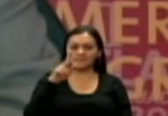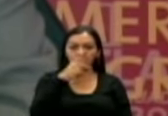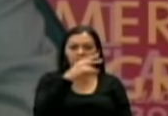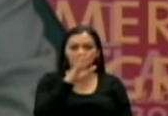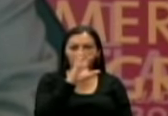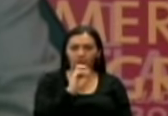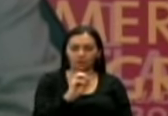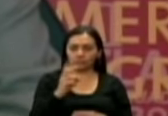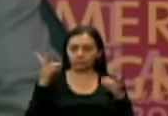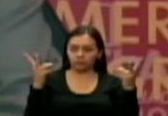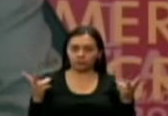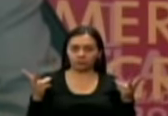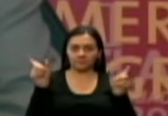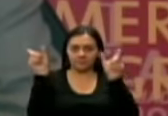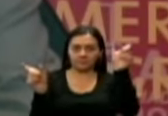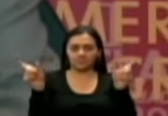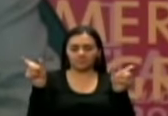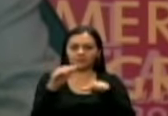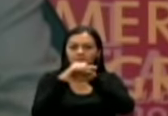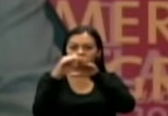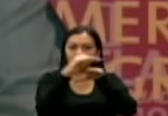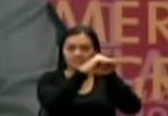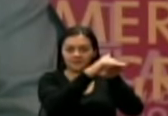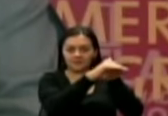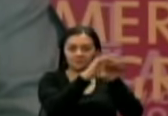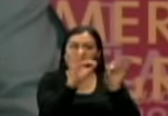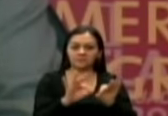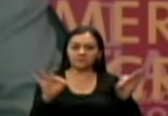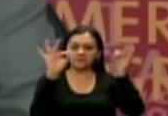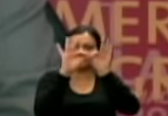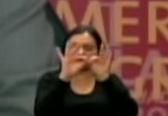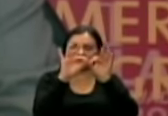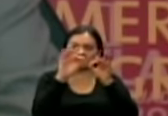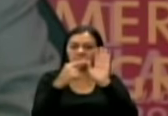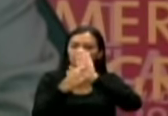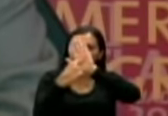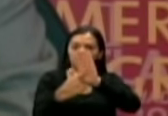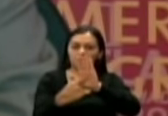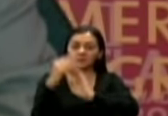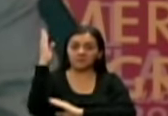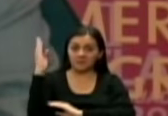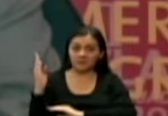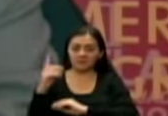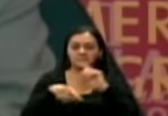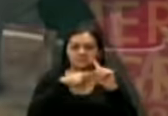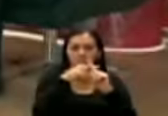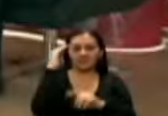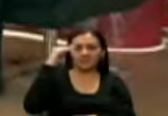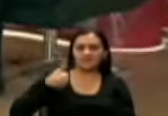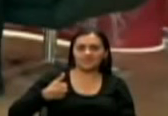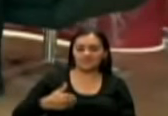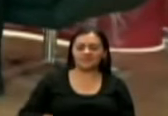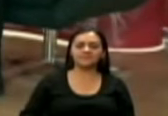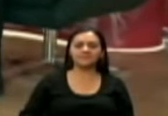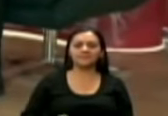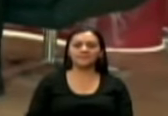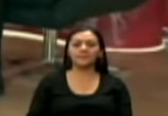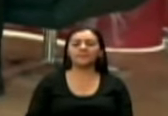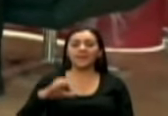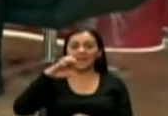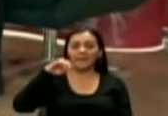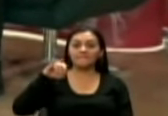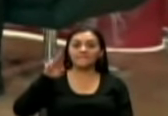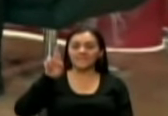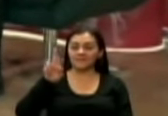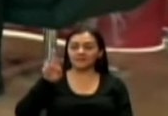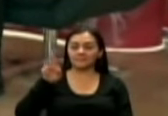Son importantes representantes y referentes de América Latina, de Brasil y Argentina. Emir, estamos hablando